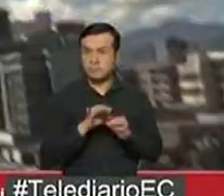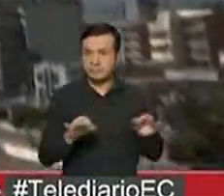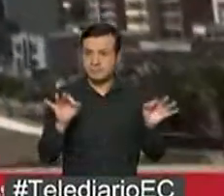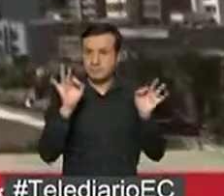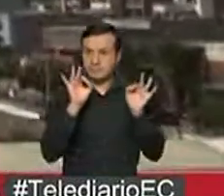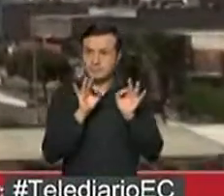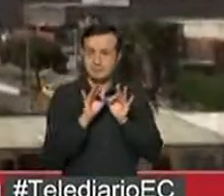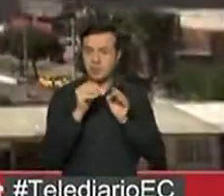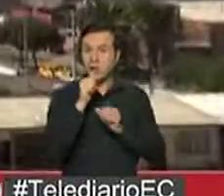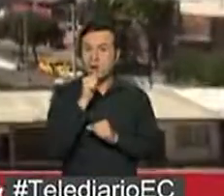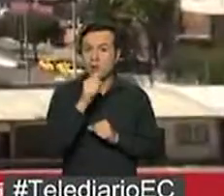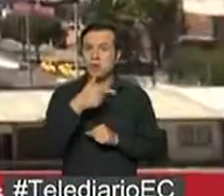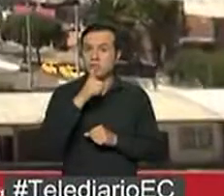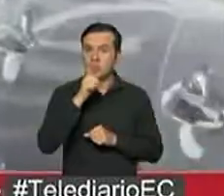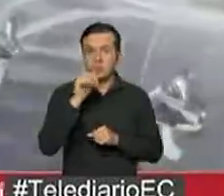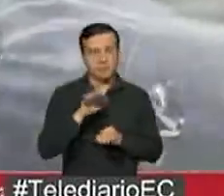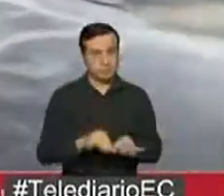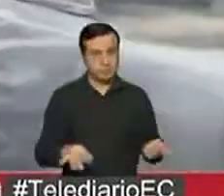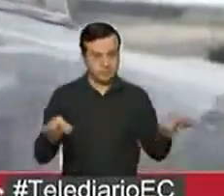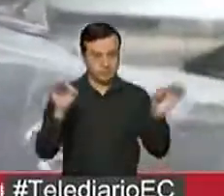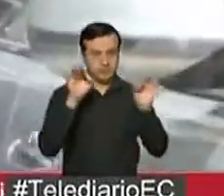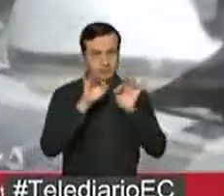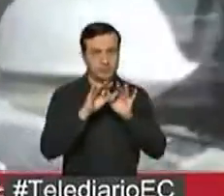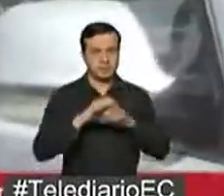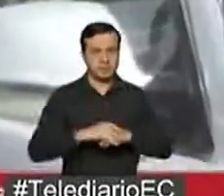hidratación durante el día